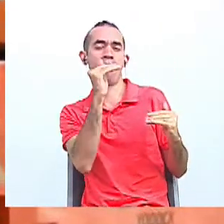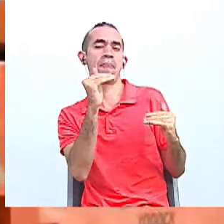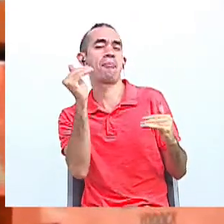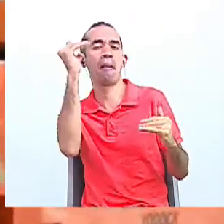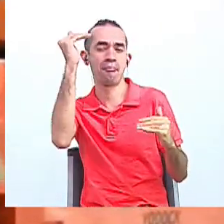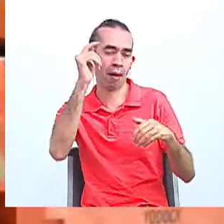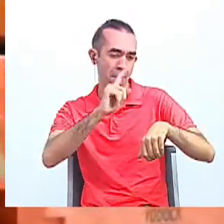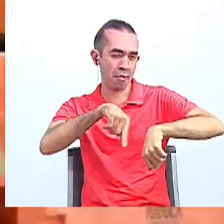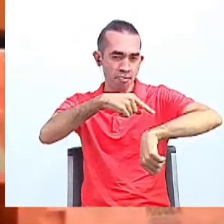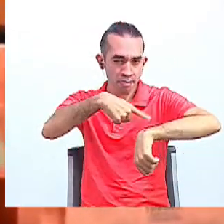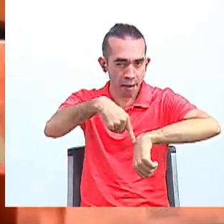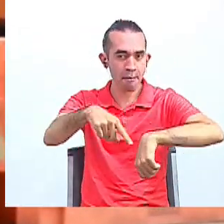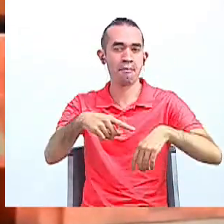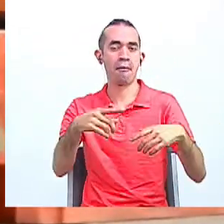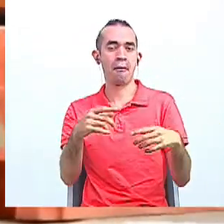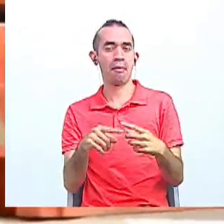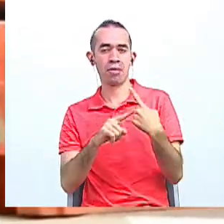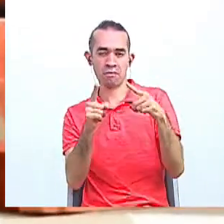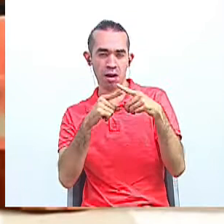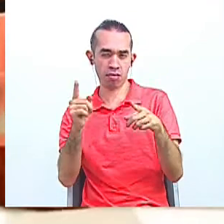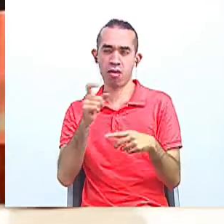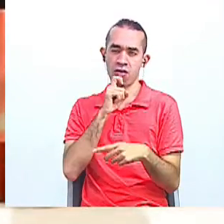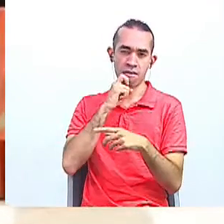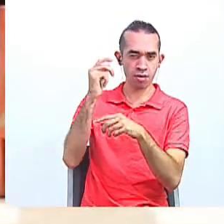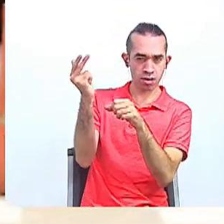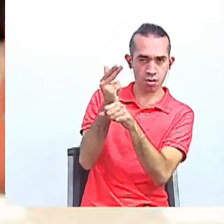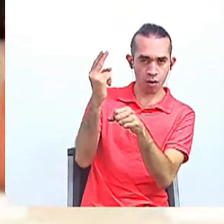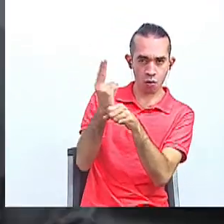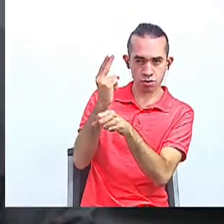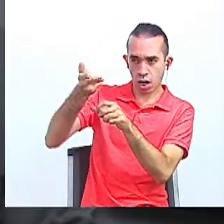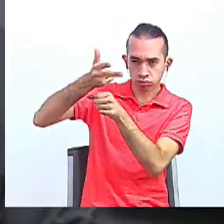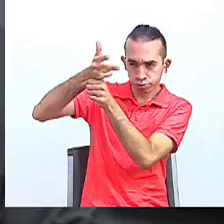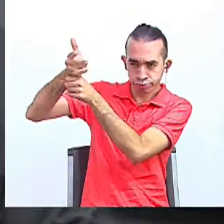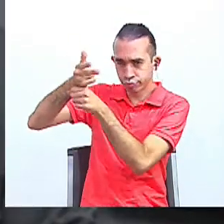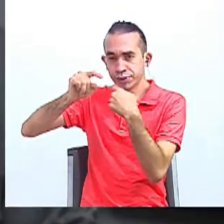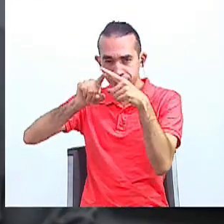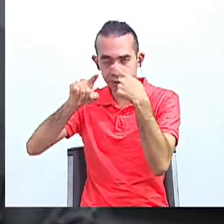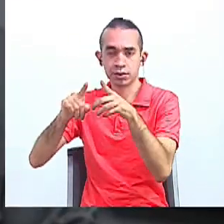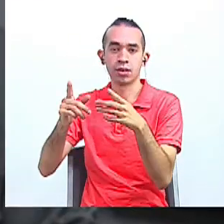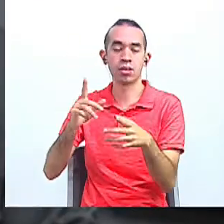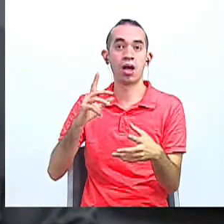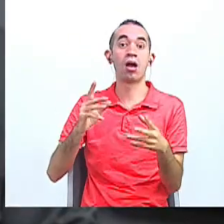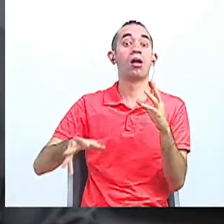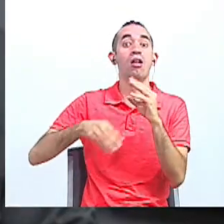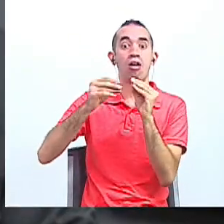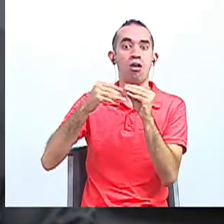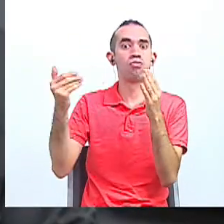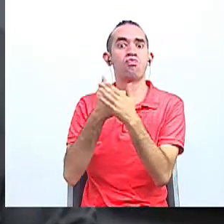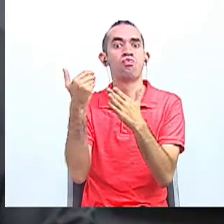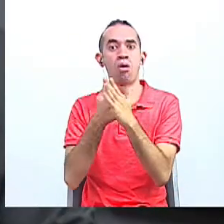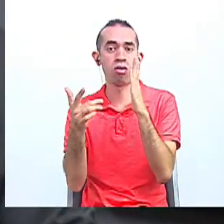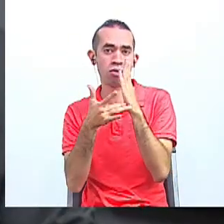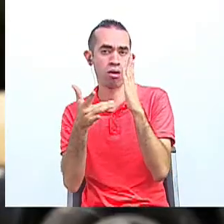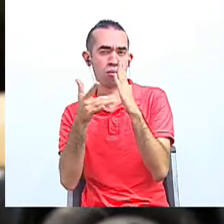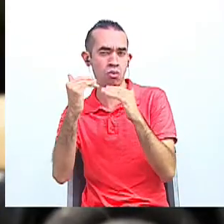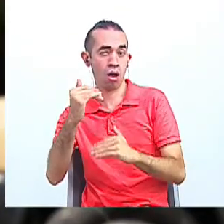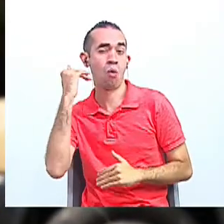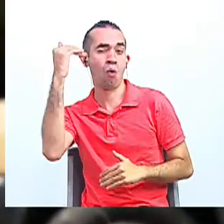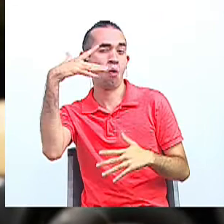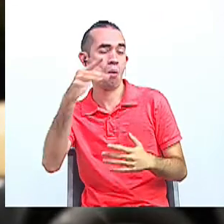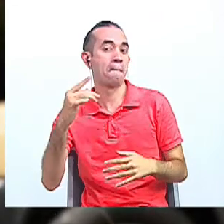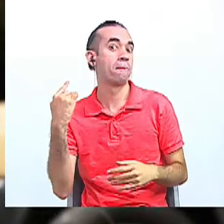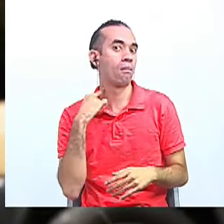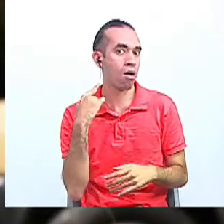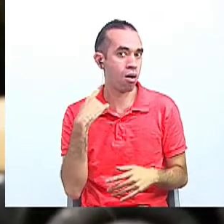de práctica, equipos que utilizan, ¿verdad? Y conforme la tecnología va avanzando, han entrado cada vez equipos más sofisticados, de mayor costo, que